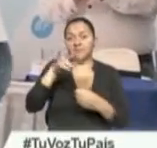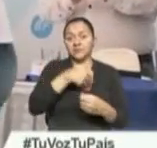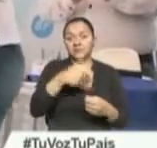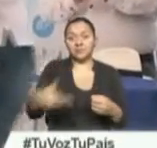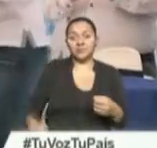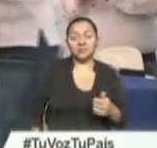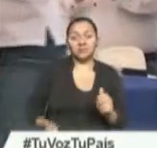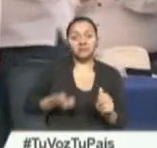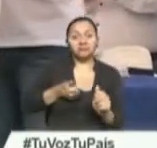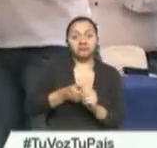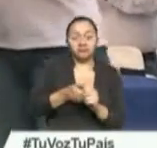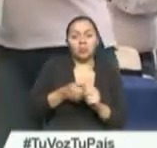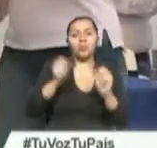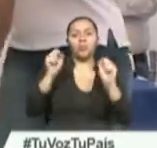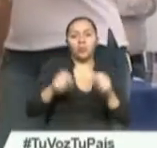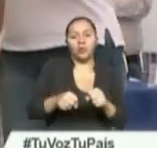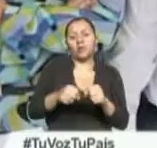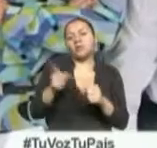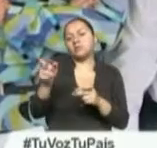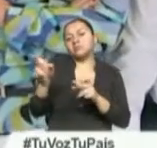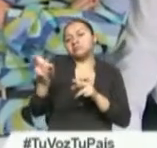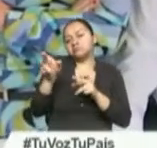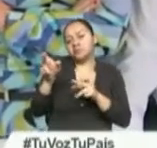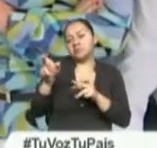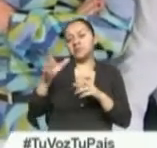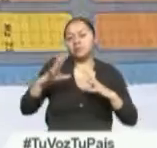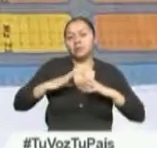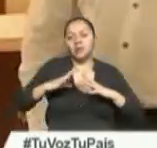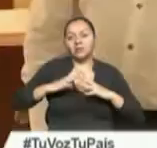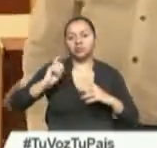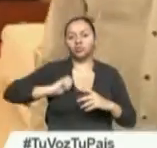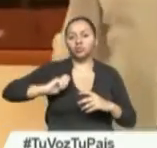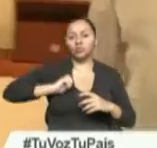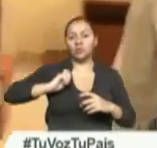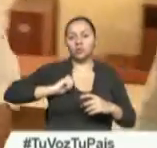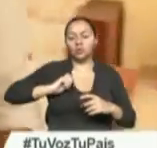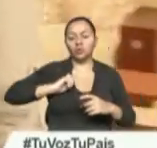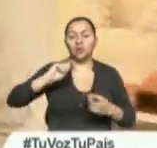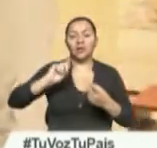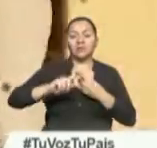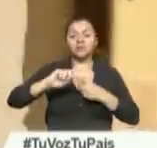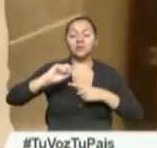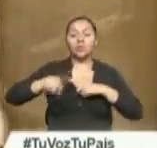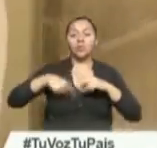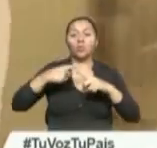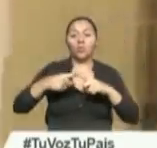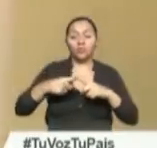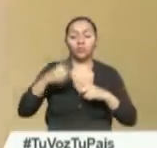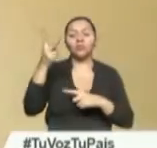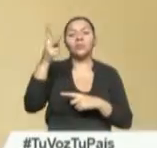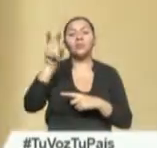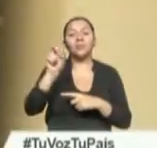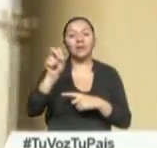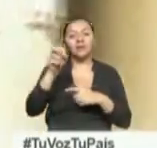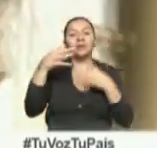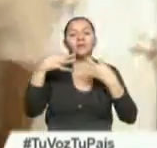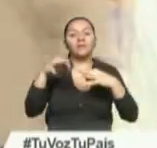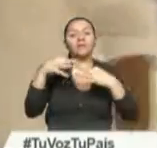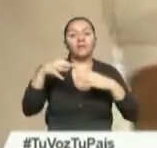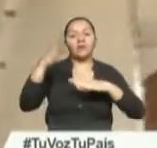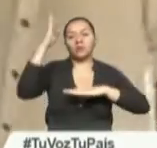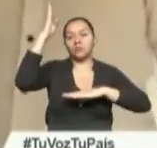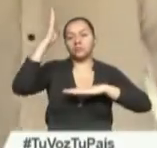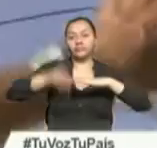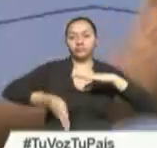Jorge Glass, puedan hacer uso de licencia sin sueldo hasta el día siguiente de las elecciones. En este caso, la licencia del